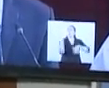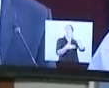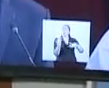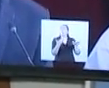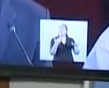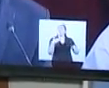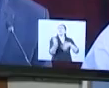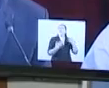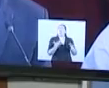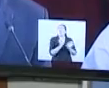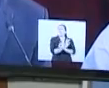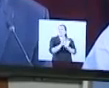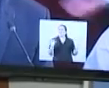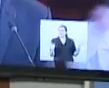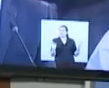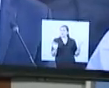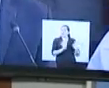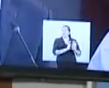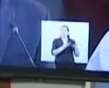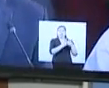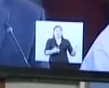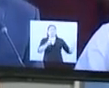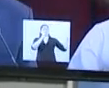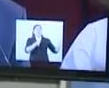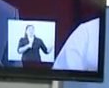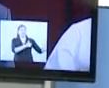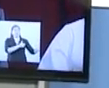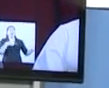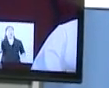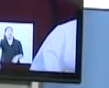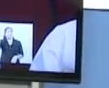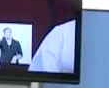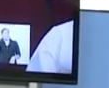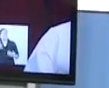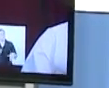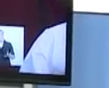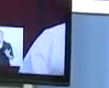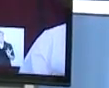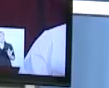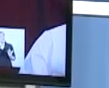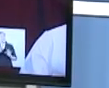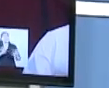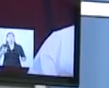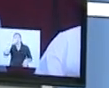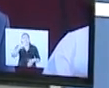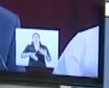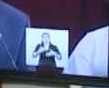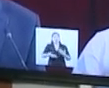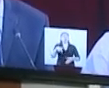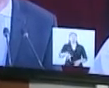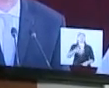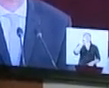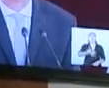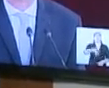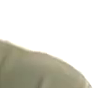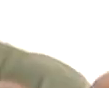económica. ¿Qué análisis se puede hacer de esto? Y depende cómo se vea. Yo creo que mucho